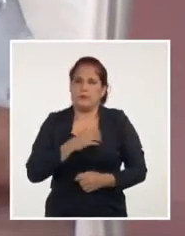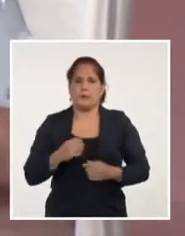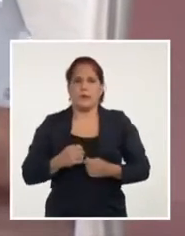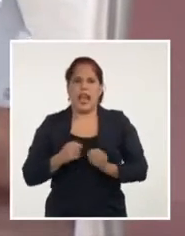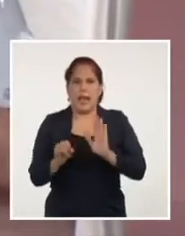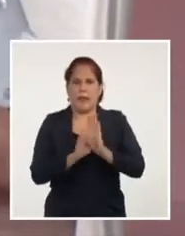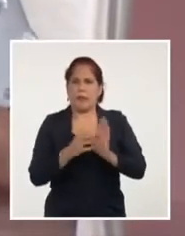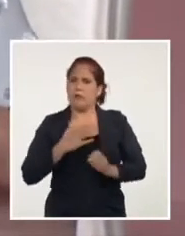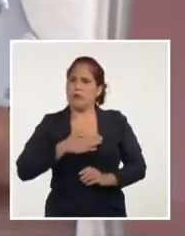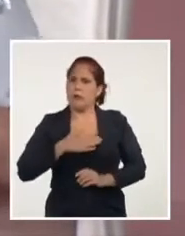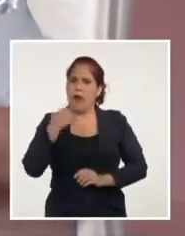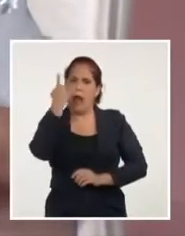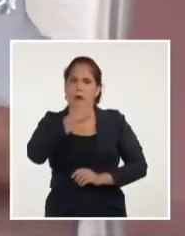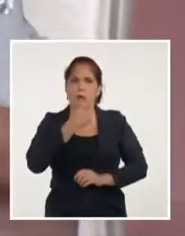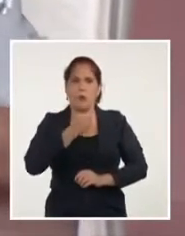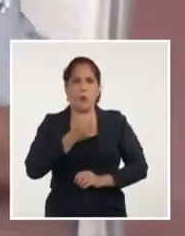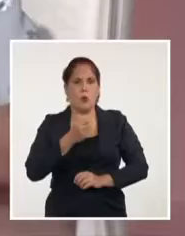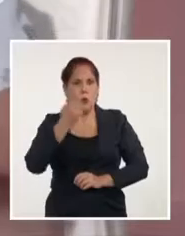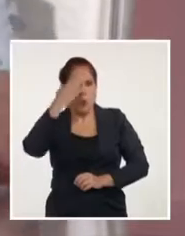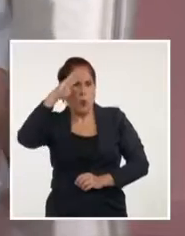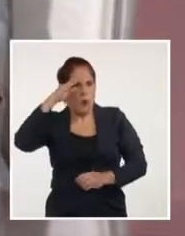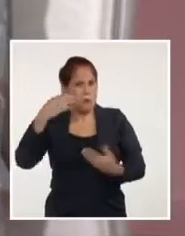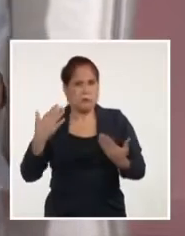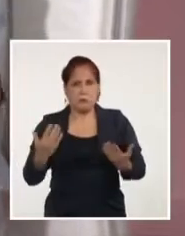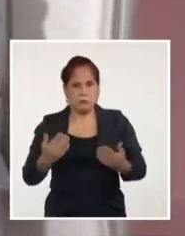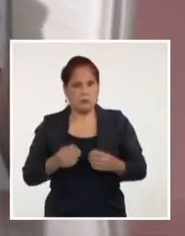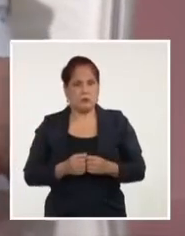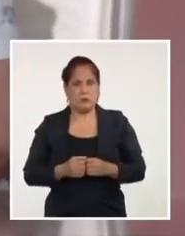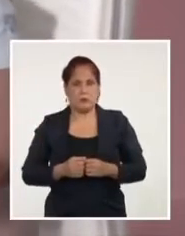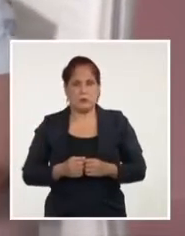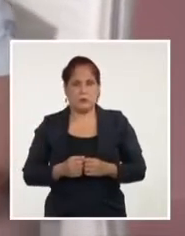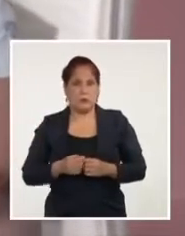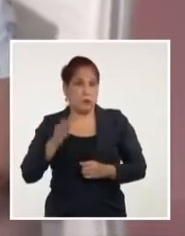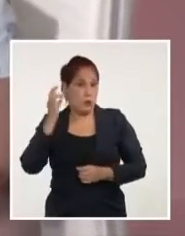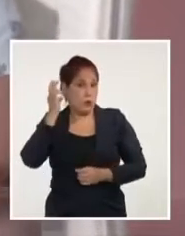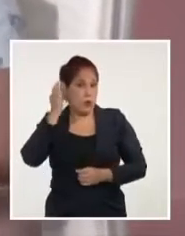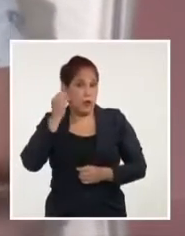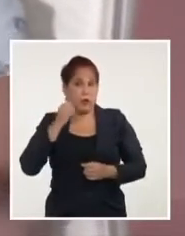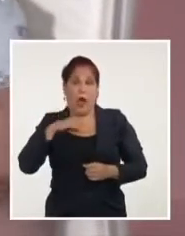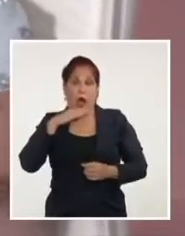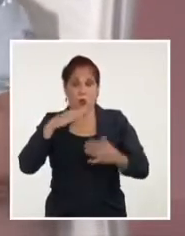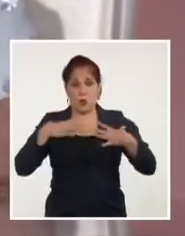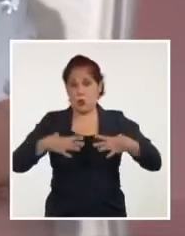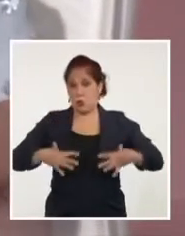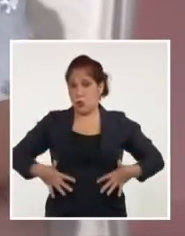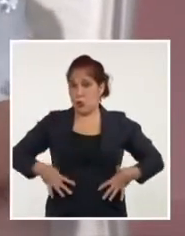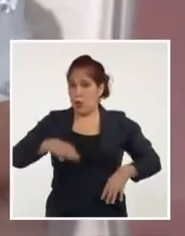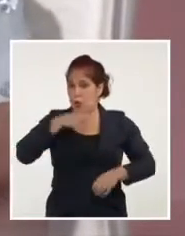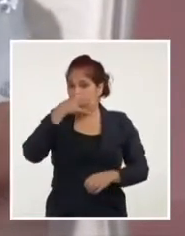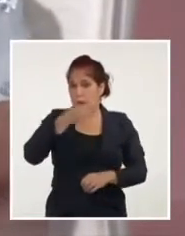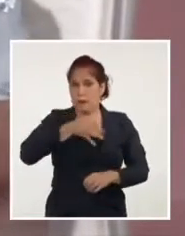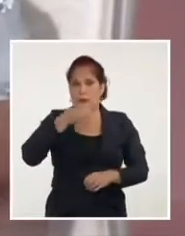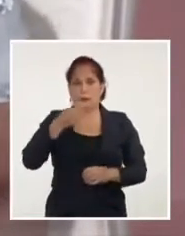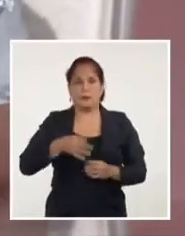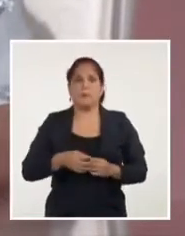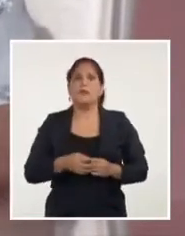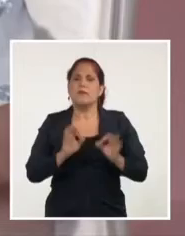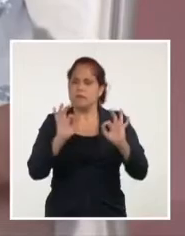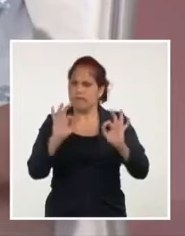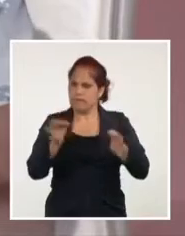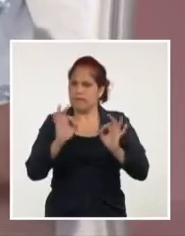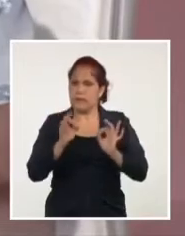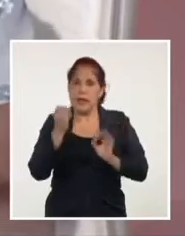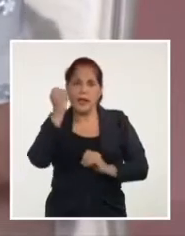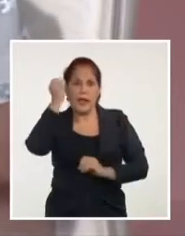¿Qué nos caracteriza? O sea, Rosa nos decía ahora magistralmente que efectivamente hay que crear